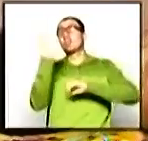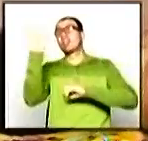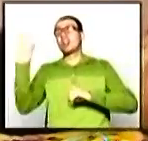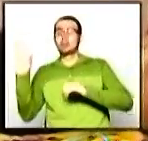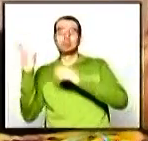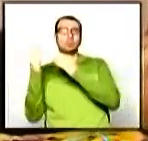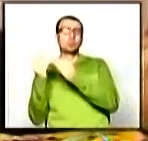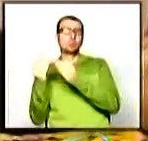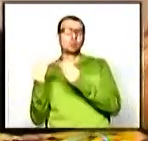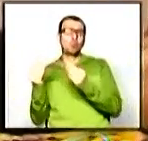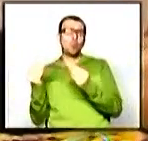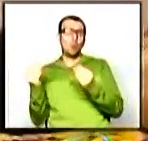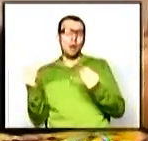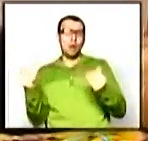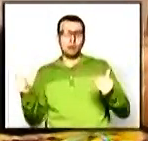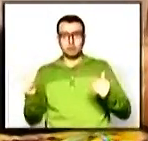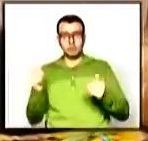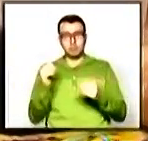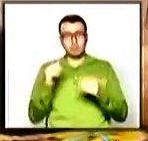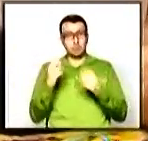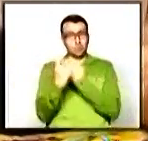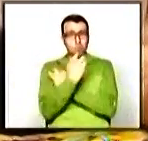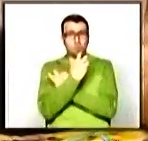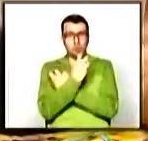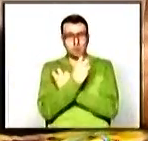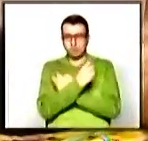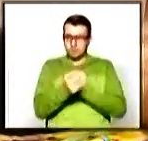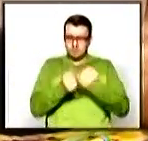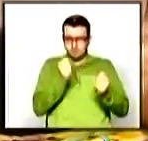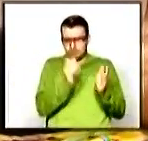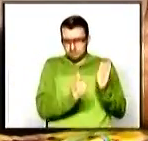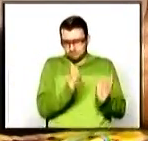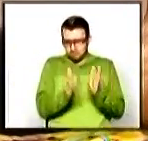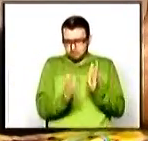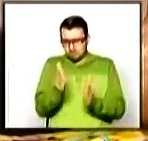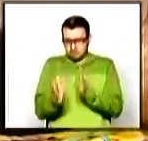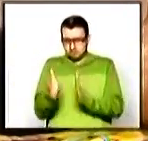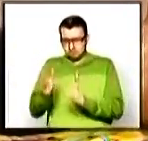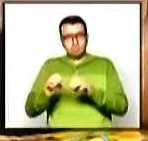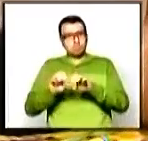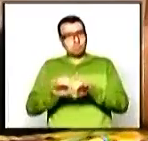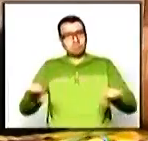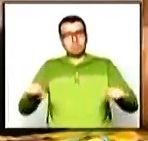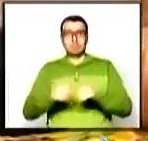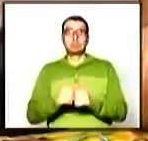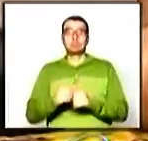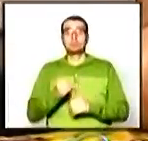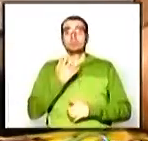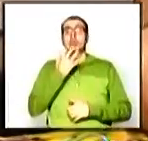suave. Muy bien. Inhala hondo, exhala.